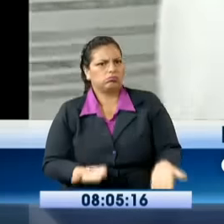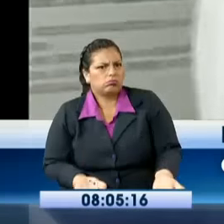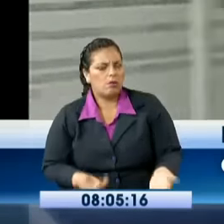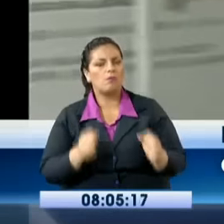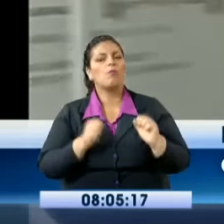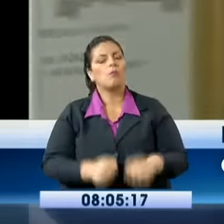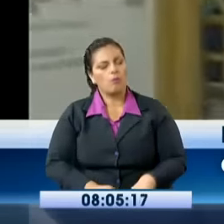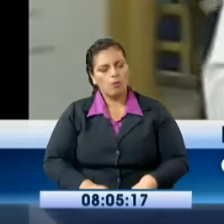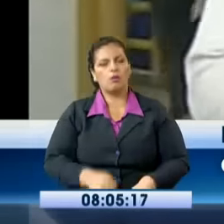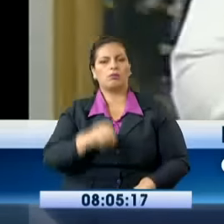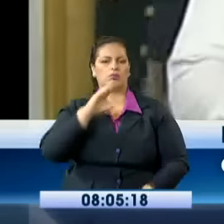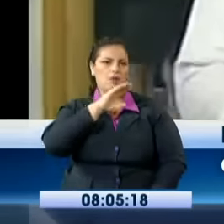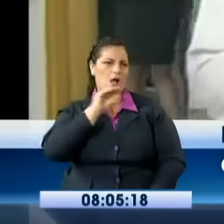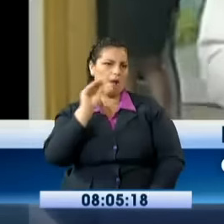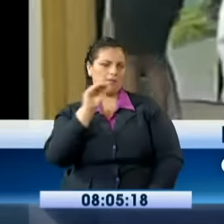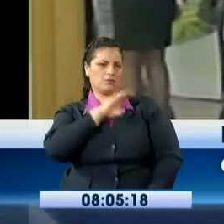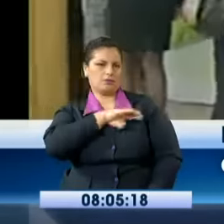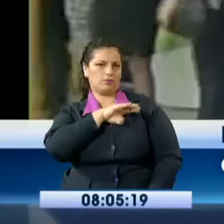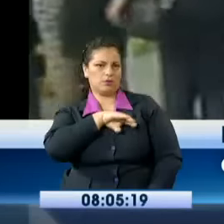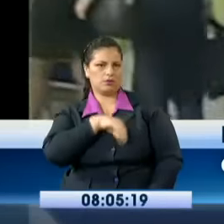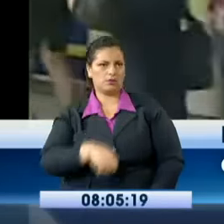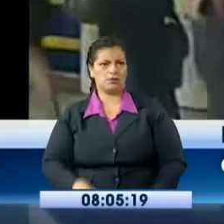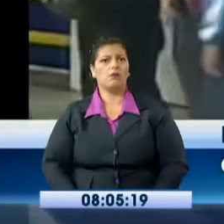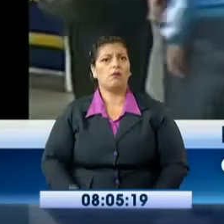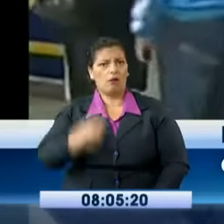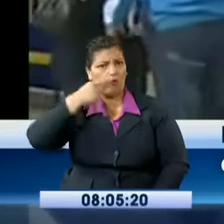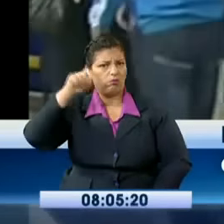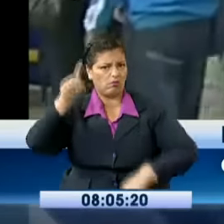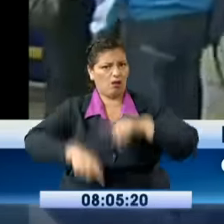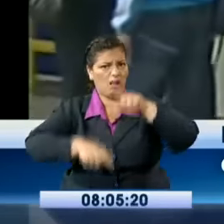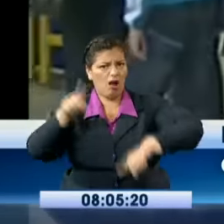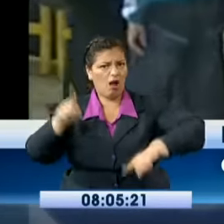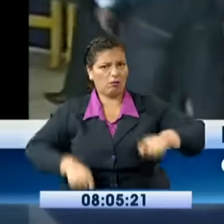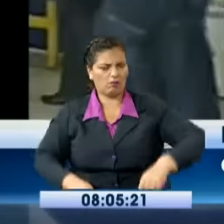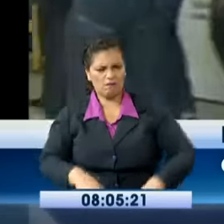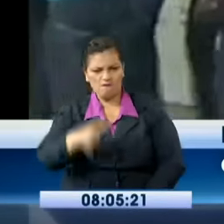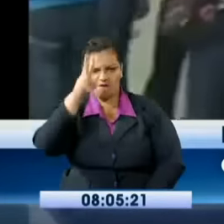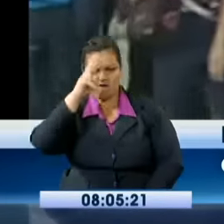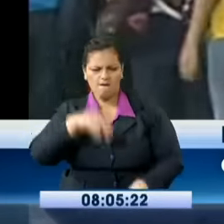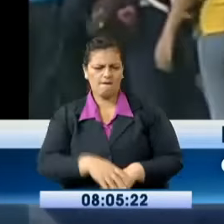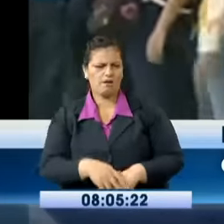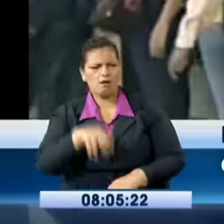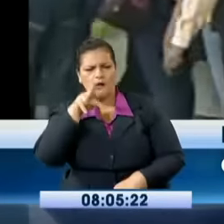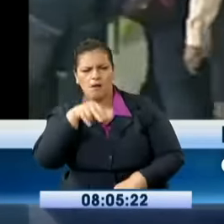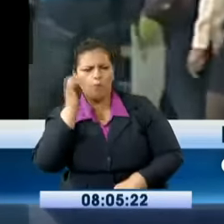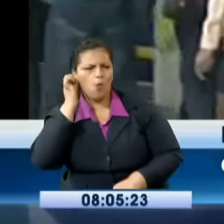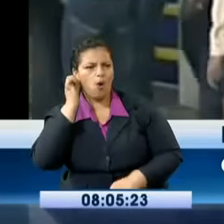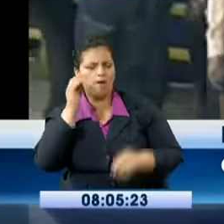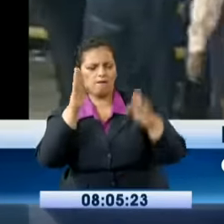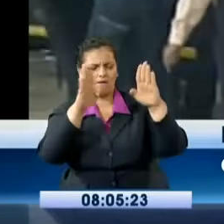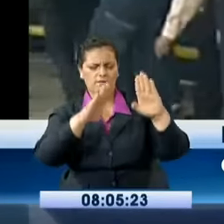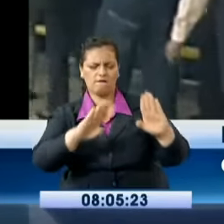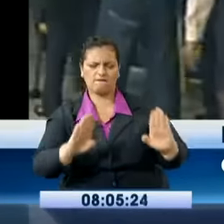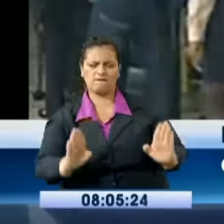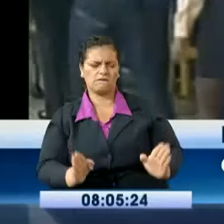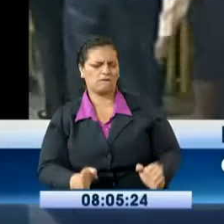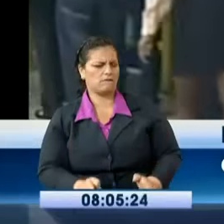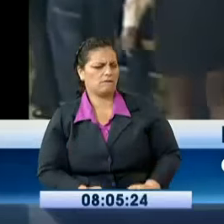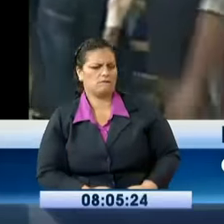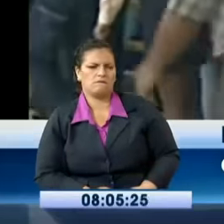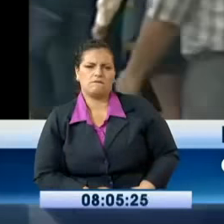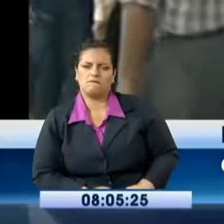pueda cometer actos impúdicos, un tipo de abuso también sexual contra el pudor de las personas, mujeres,